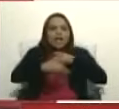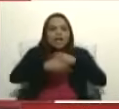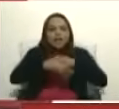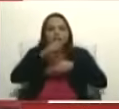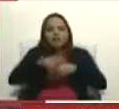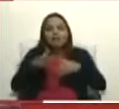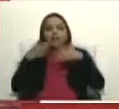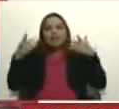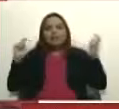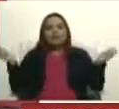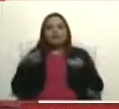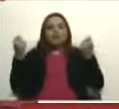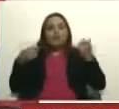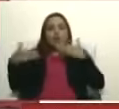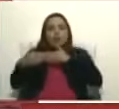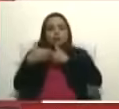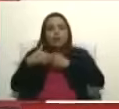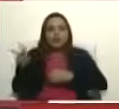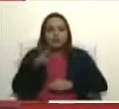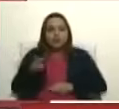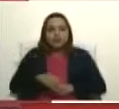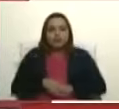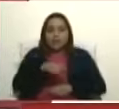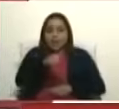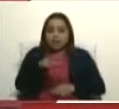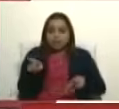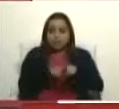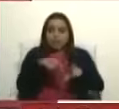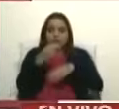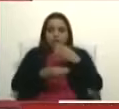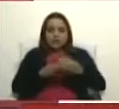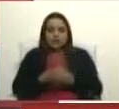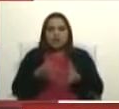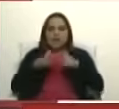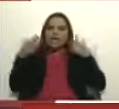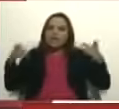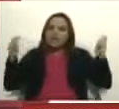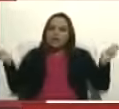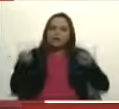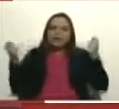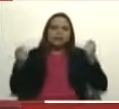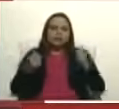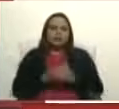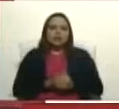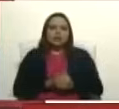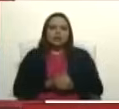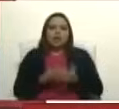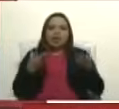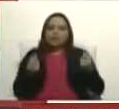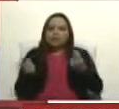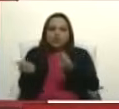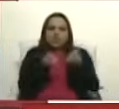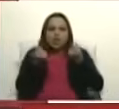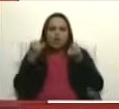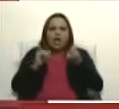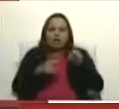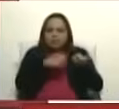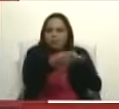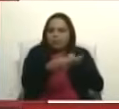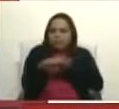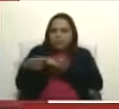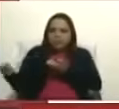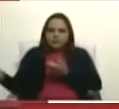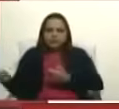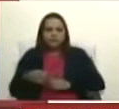las grandes campañas contra Venezuela. Es así, grandes campañas, grandes cantidades de dinero que se han movido.